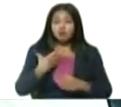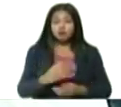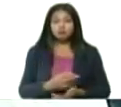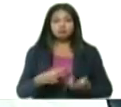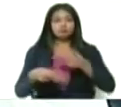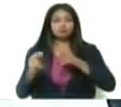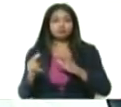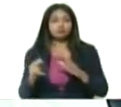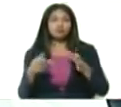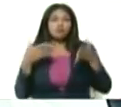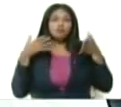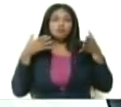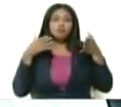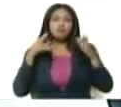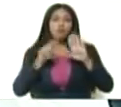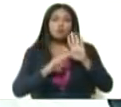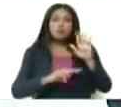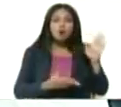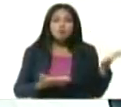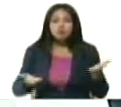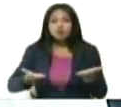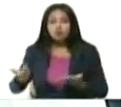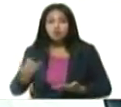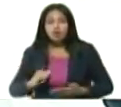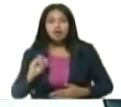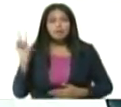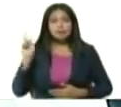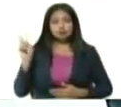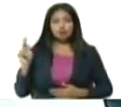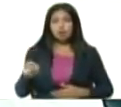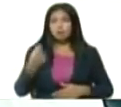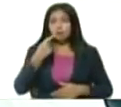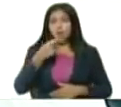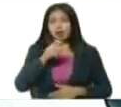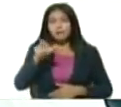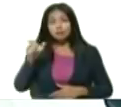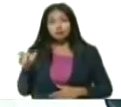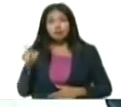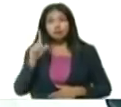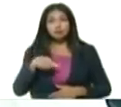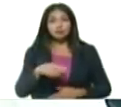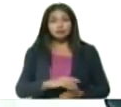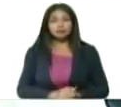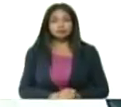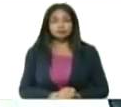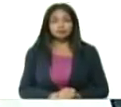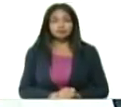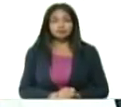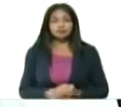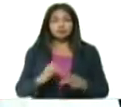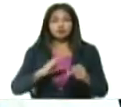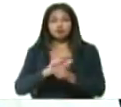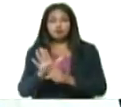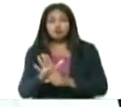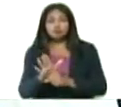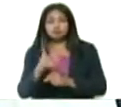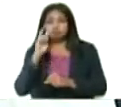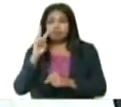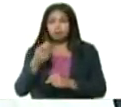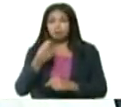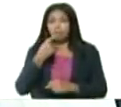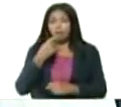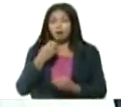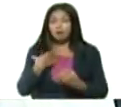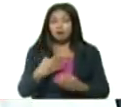del protocolo que hoy estamos aplicando en Venezuela para el tratamiento de los pacientes con COVID-19. Igualmente